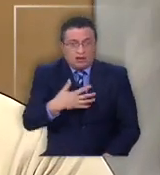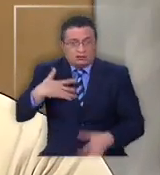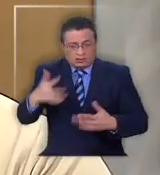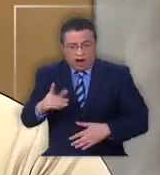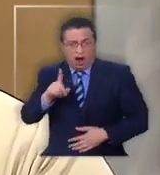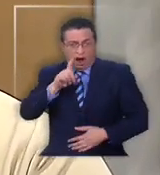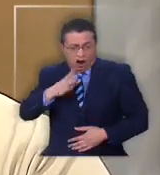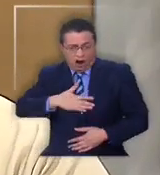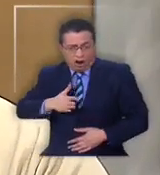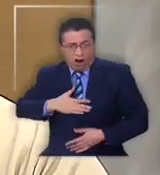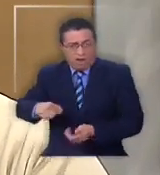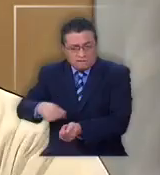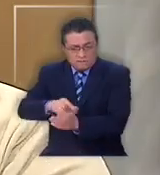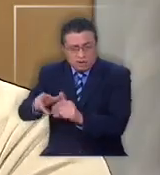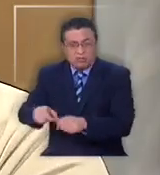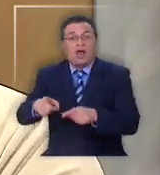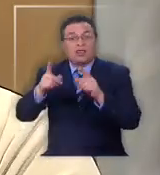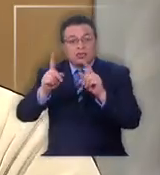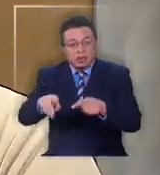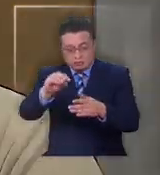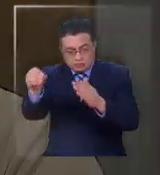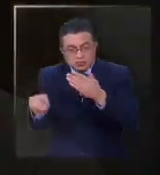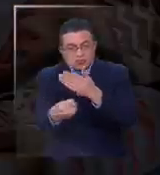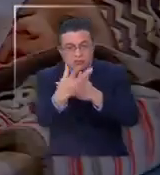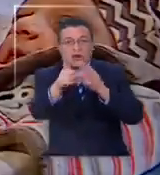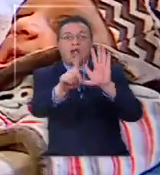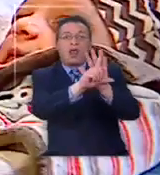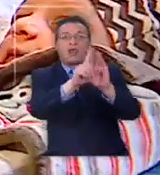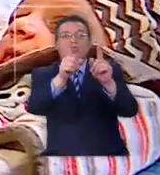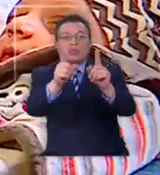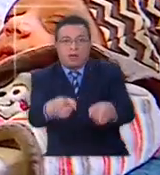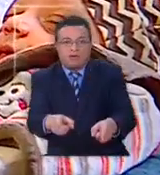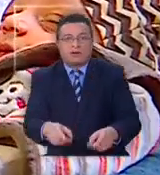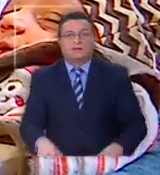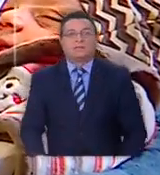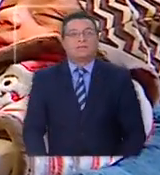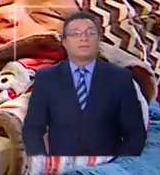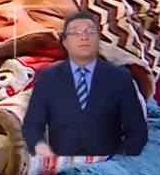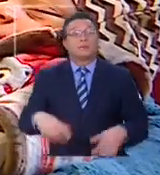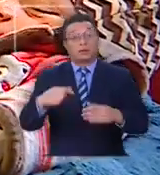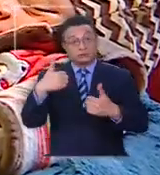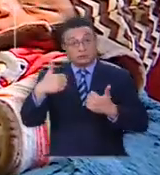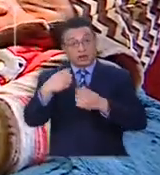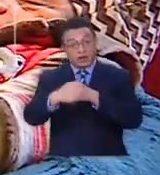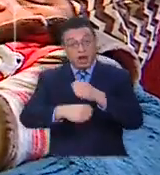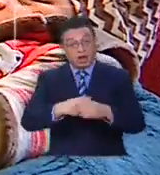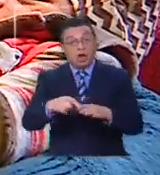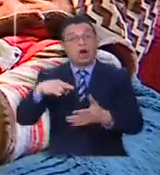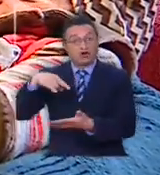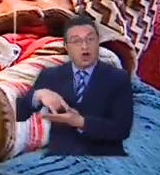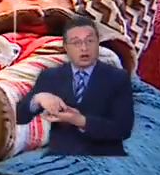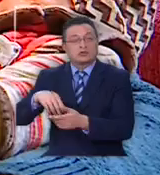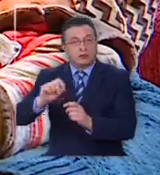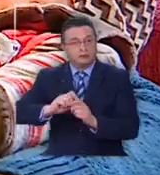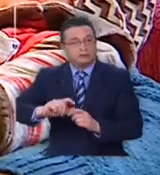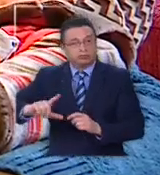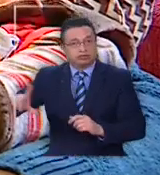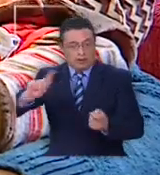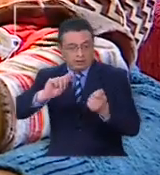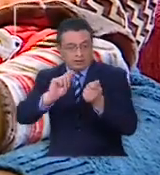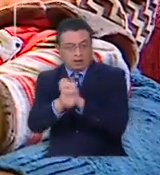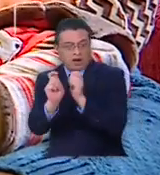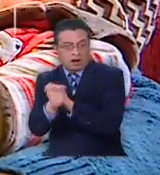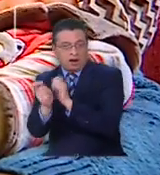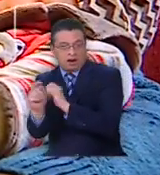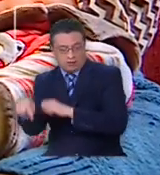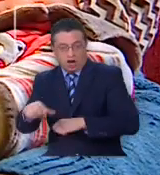como familia y eso hay que actualizarlo en la legislación. Un proyecto que tras 6 años en el Congreso se reactivó tras los cambios introducidos